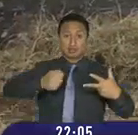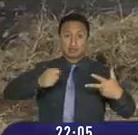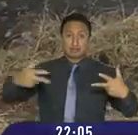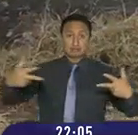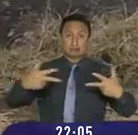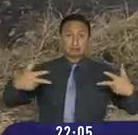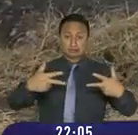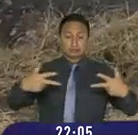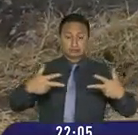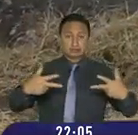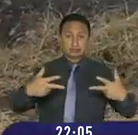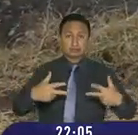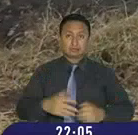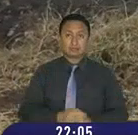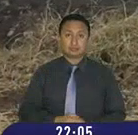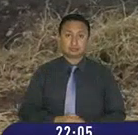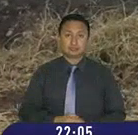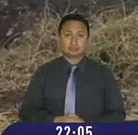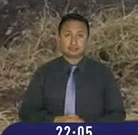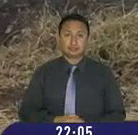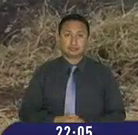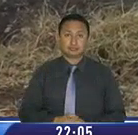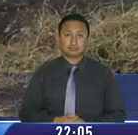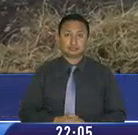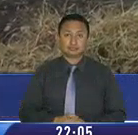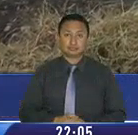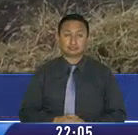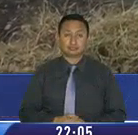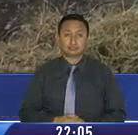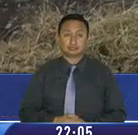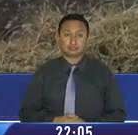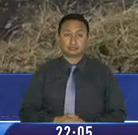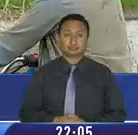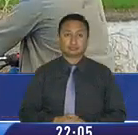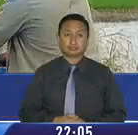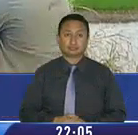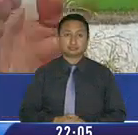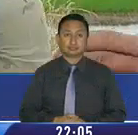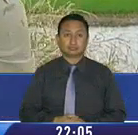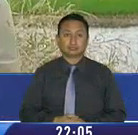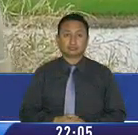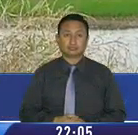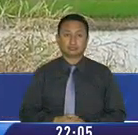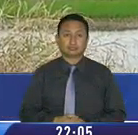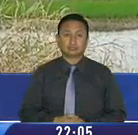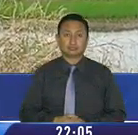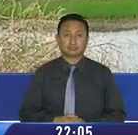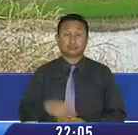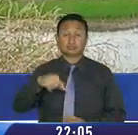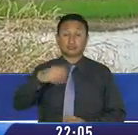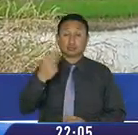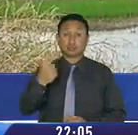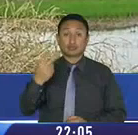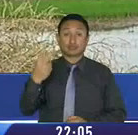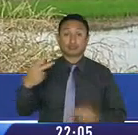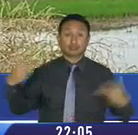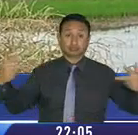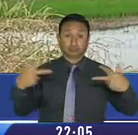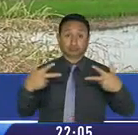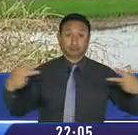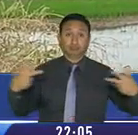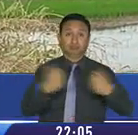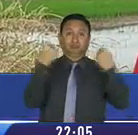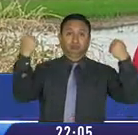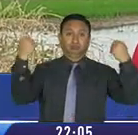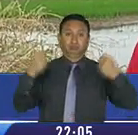prender. Se quedó apagado el carro en la vía. Se quedó apagado el carro en la vía. La Caluma venía atrás. Atrás, pero soplada. Venía rápido. Sí, venía